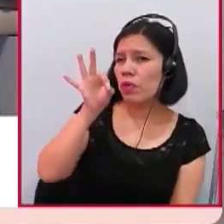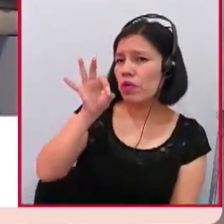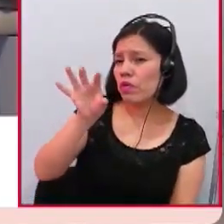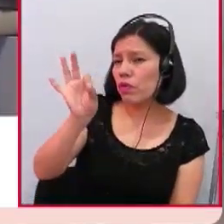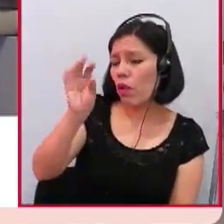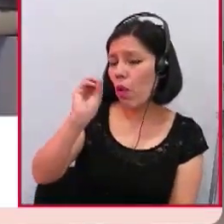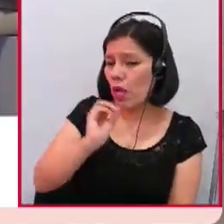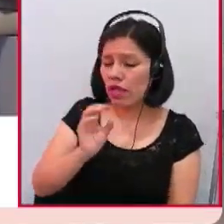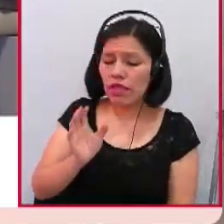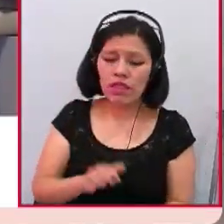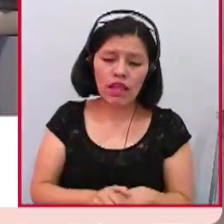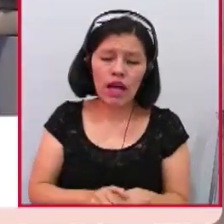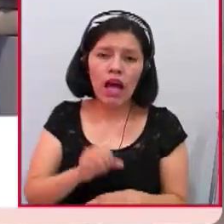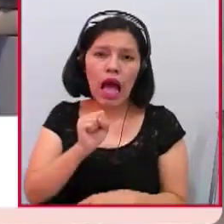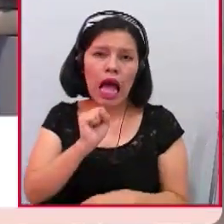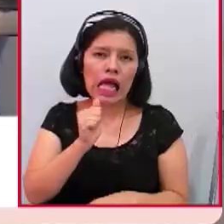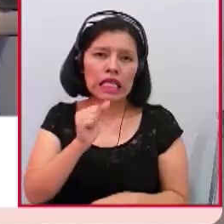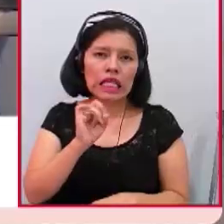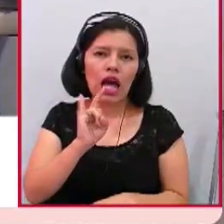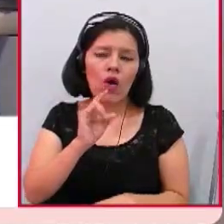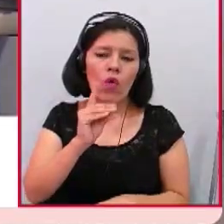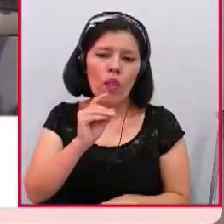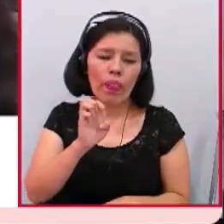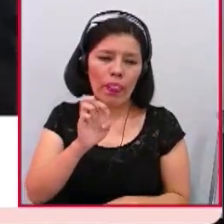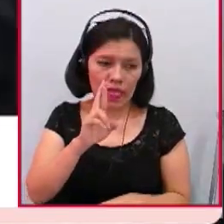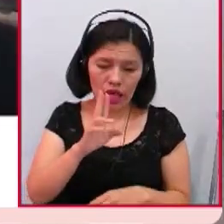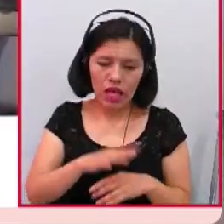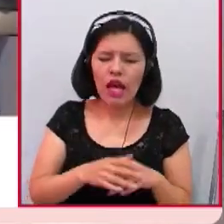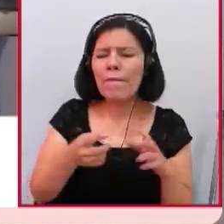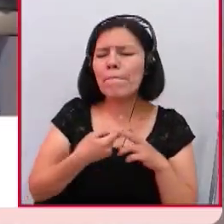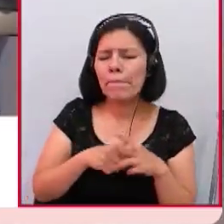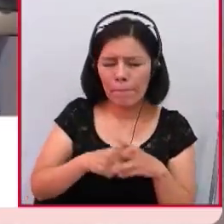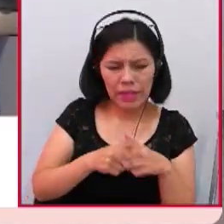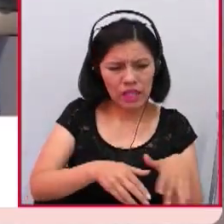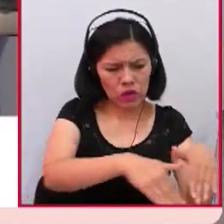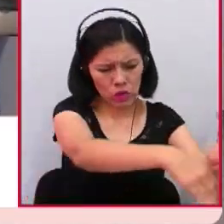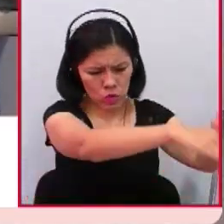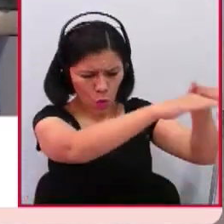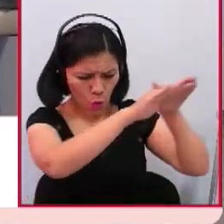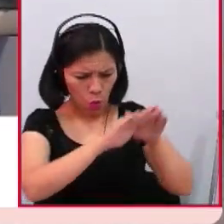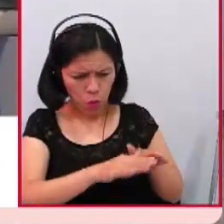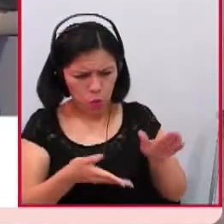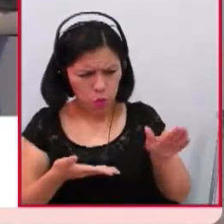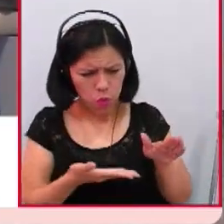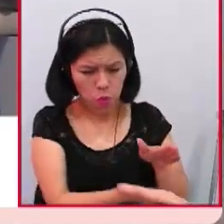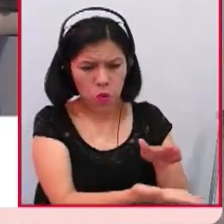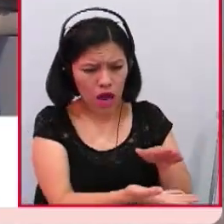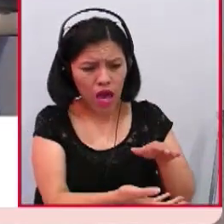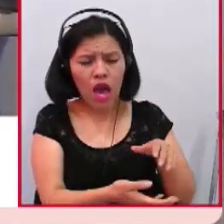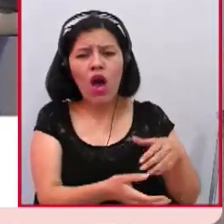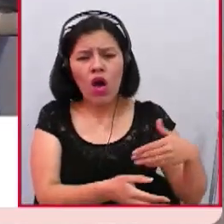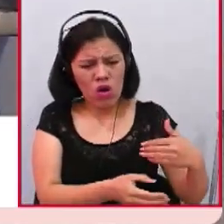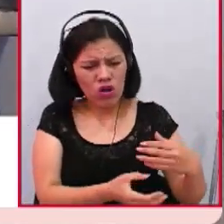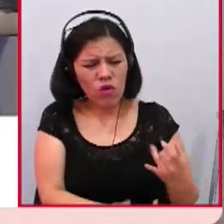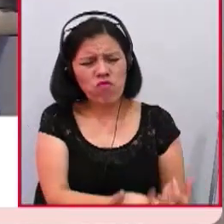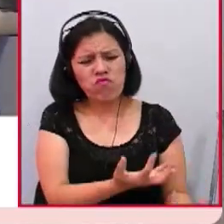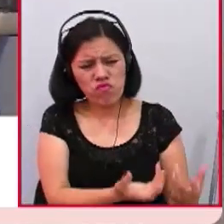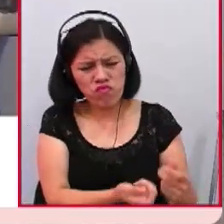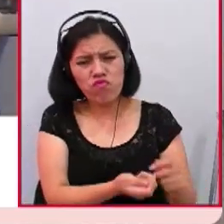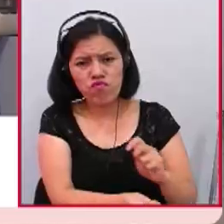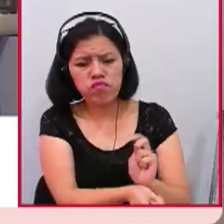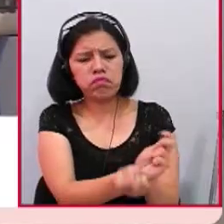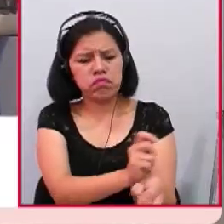1990, Southern empezó a operar un convertidor de conversión continua con el teniente, así